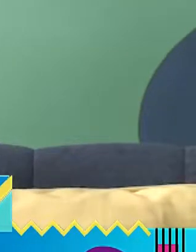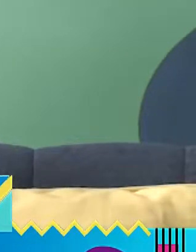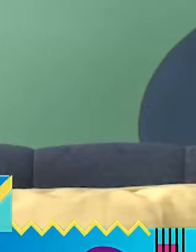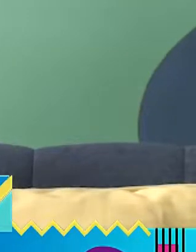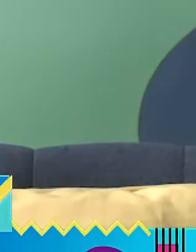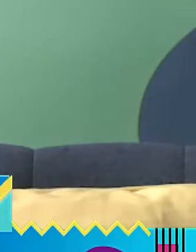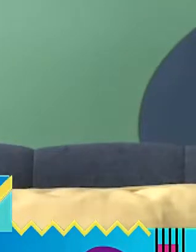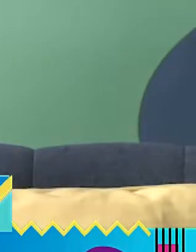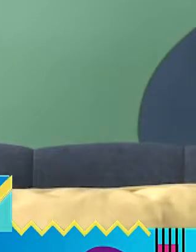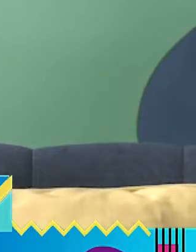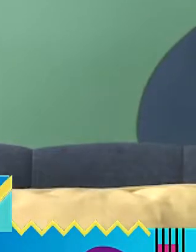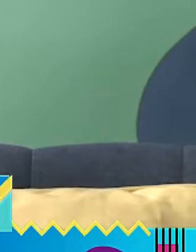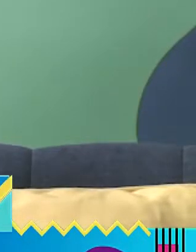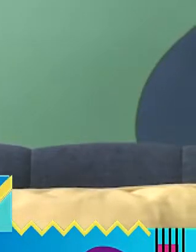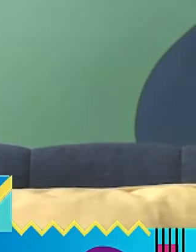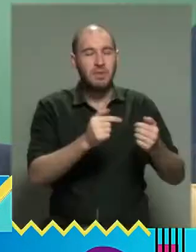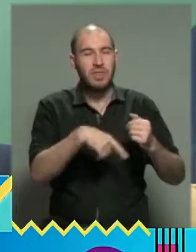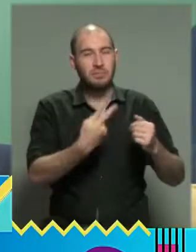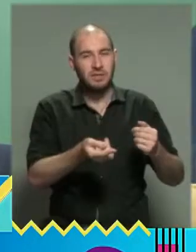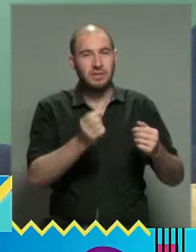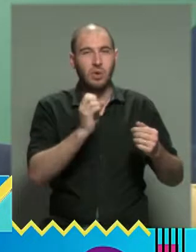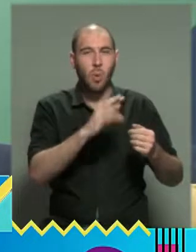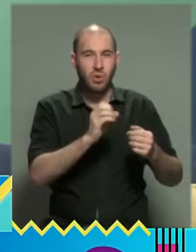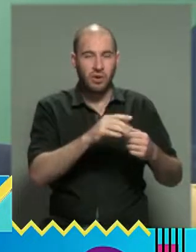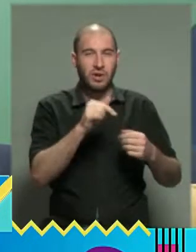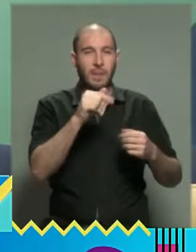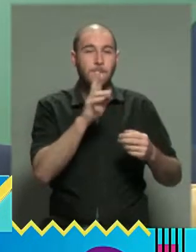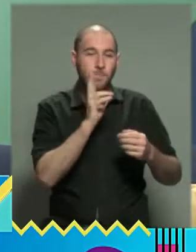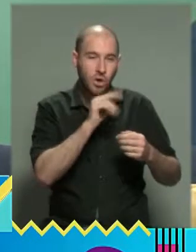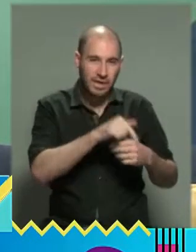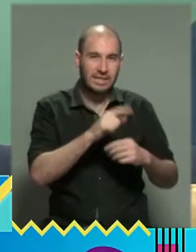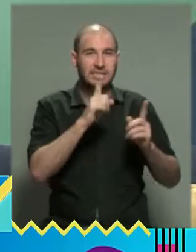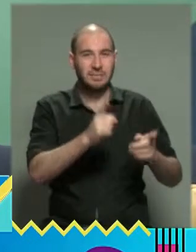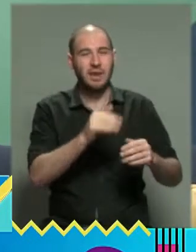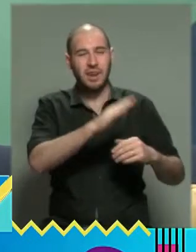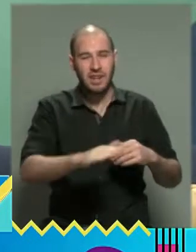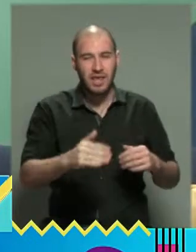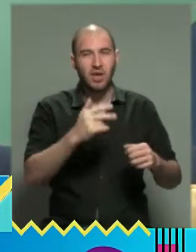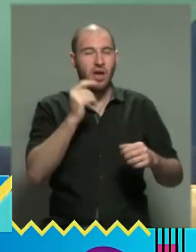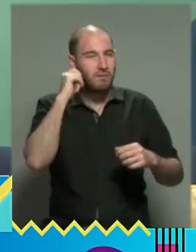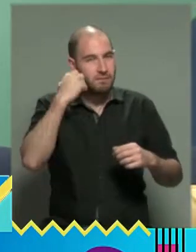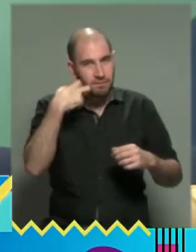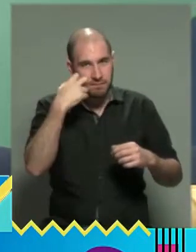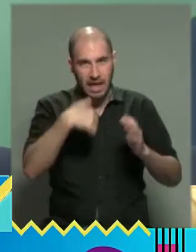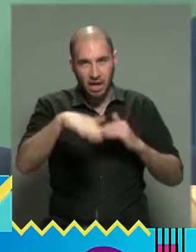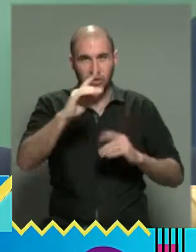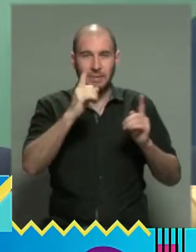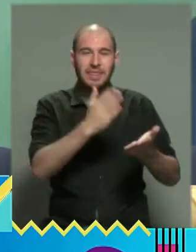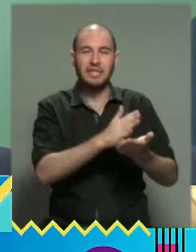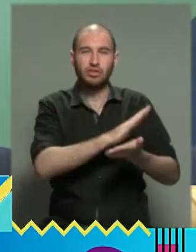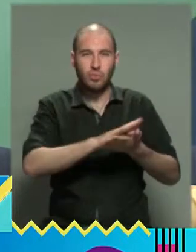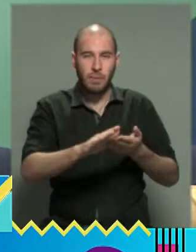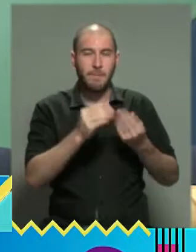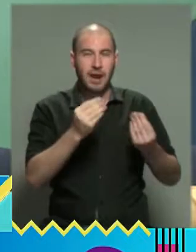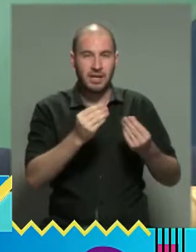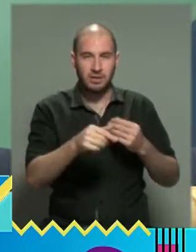una legislación que pronto iba a llamar no solo a las mujeres, sino también la infancia, la tercera edad y los nuevos derechos para